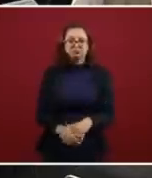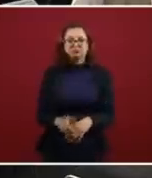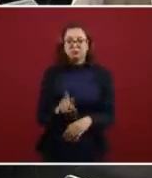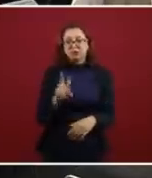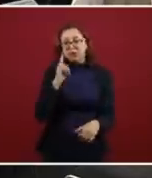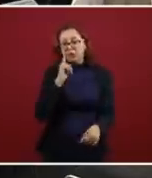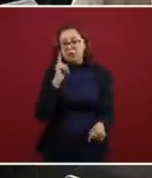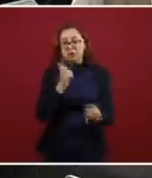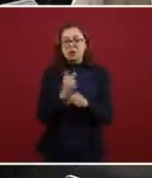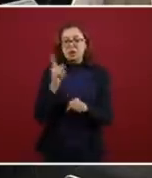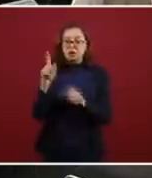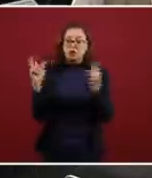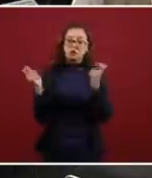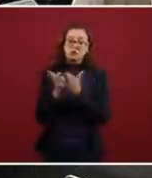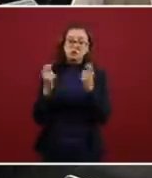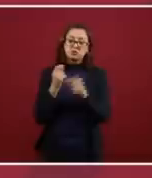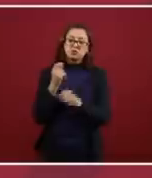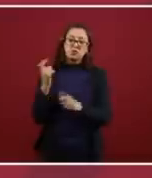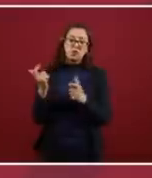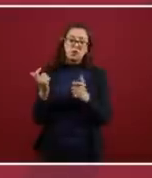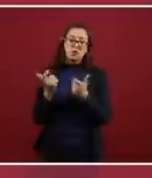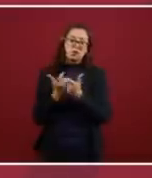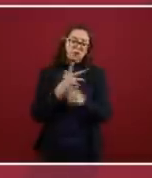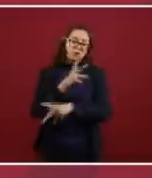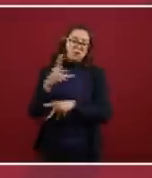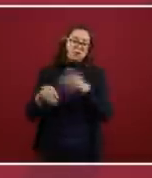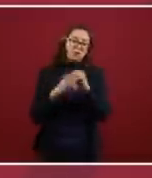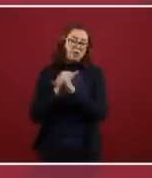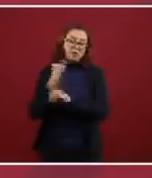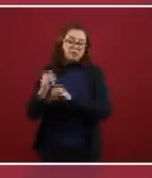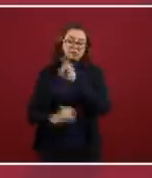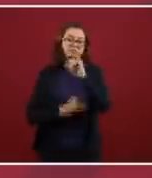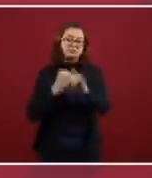diagnóstico del Fondo Monetario Internacional también tiene